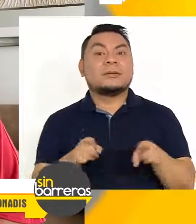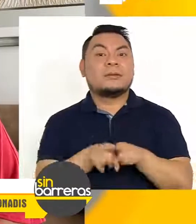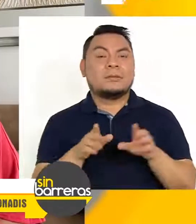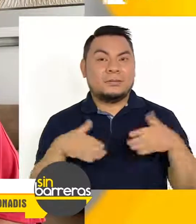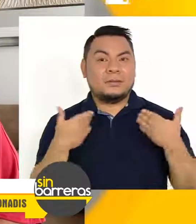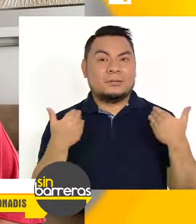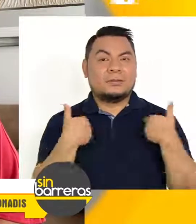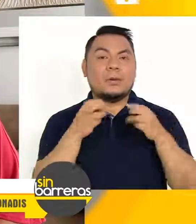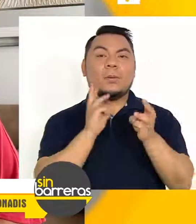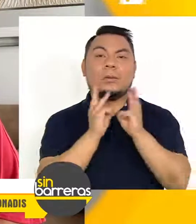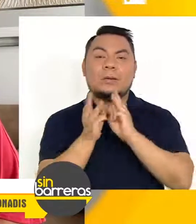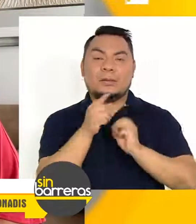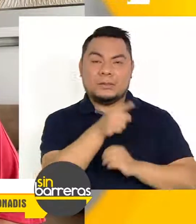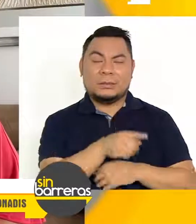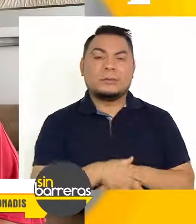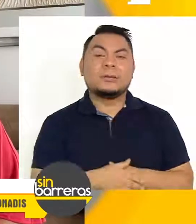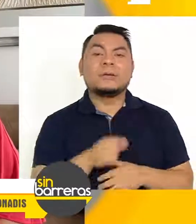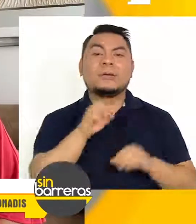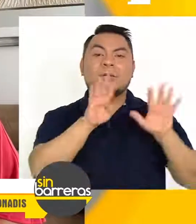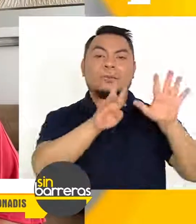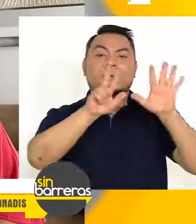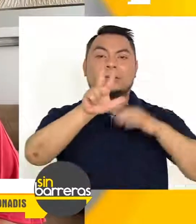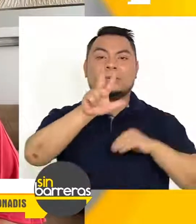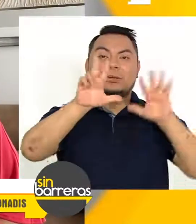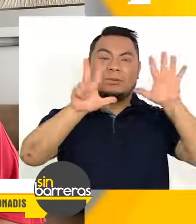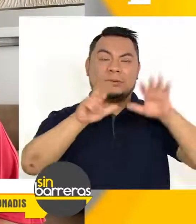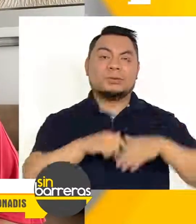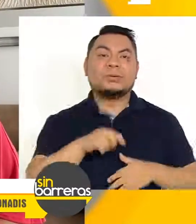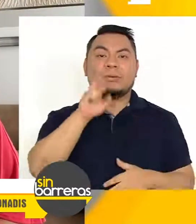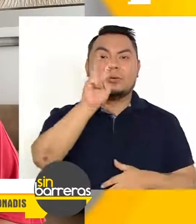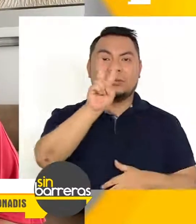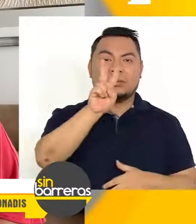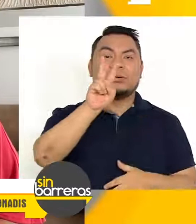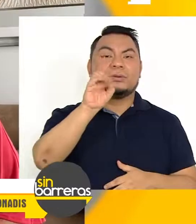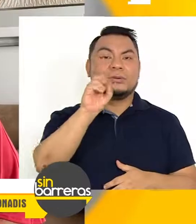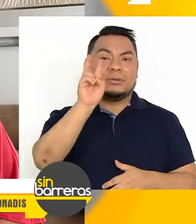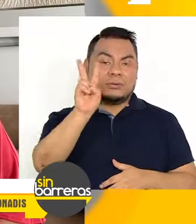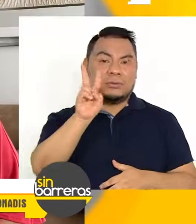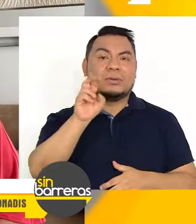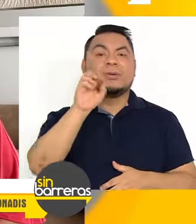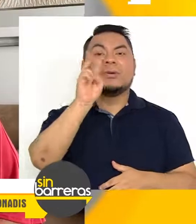0800-00151. También tienen su WhatsApp, es el